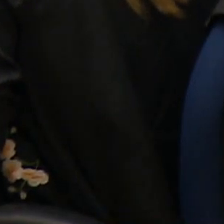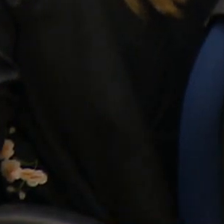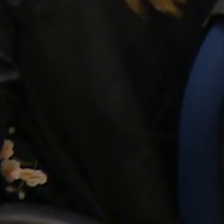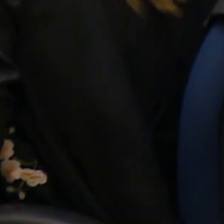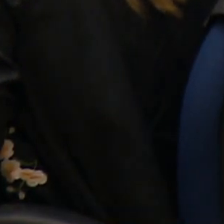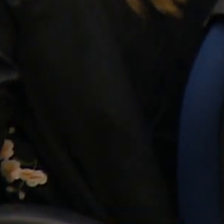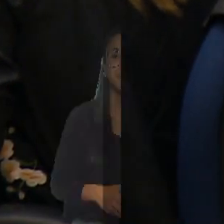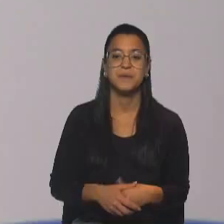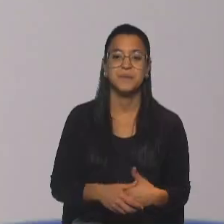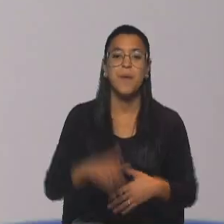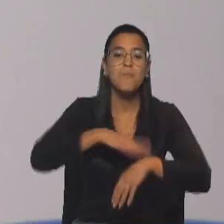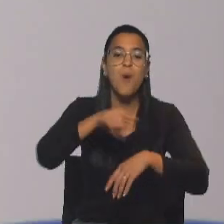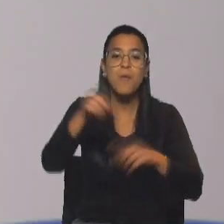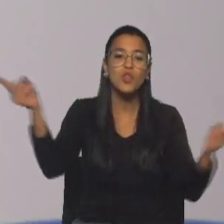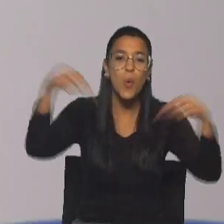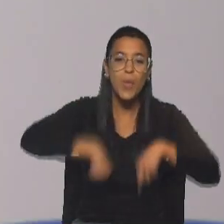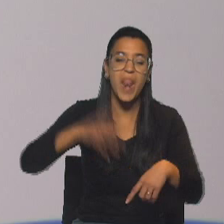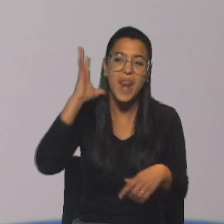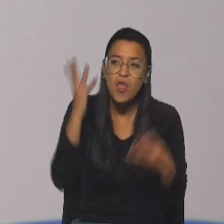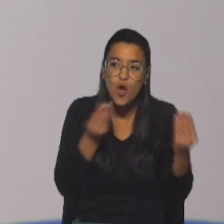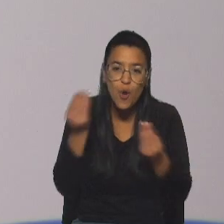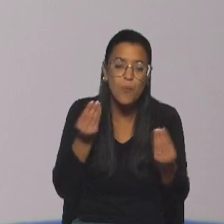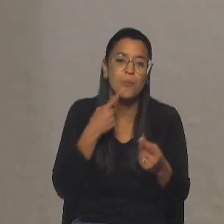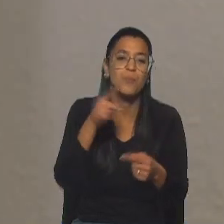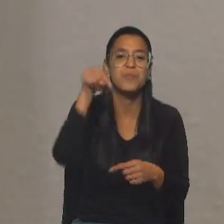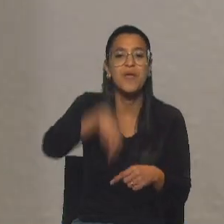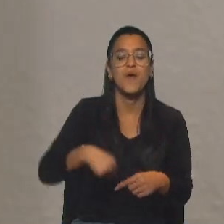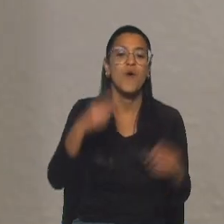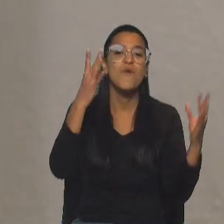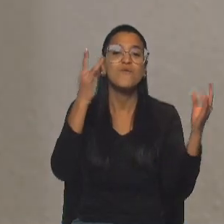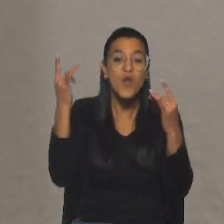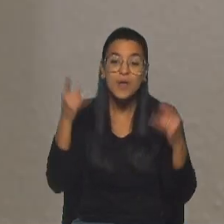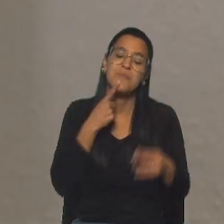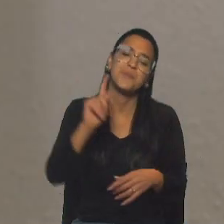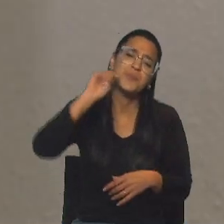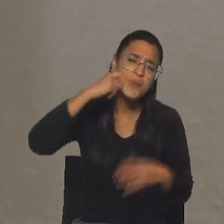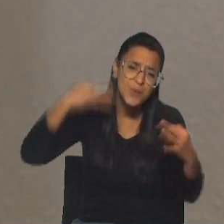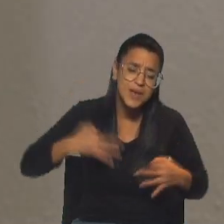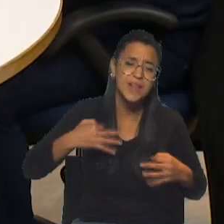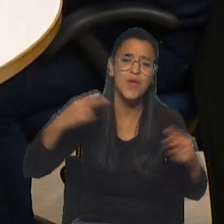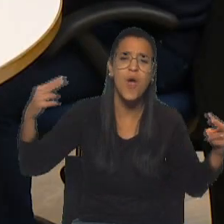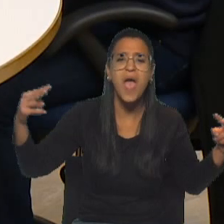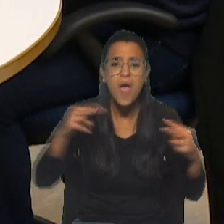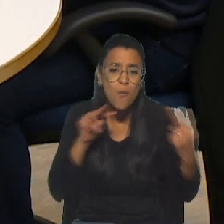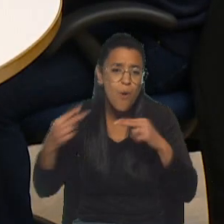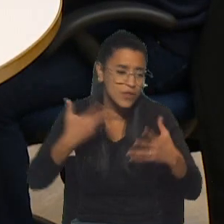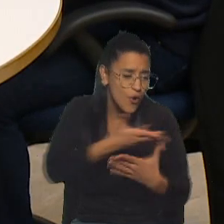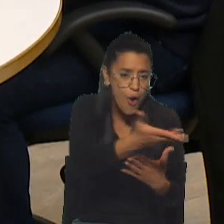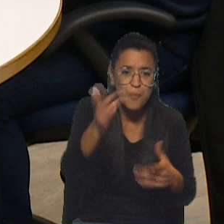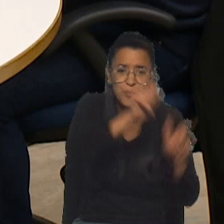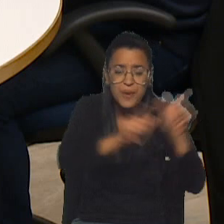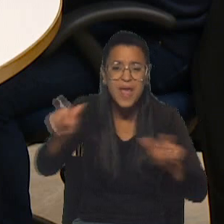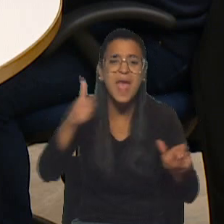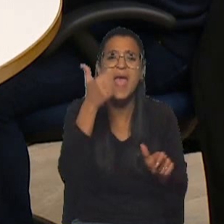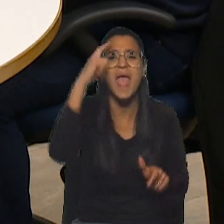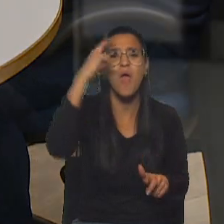¿Cómo fue este momento de venir a la radio, de venir a la folclórica, ¿no? No, muy lindo, un reencuentro con mucha gente, con Euge,